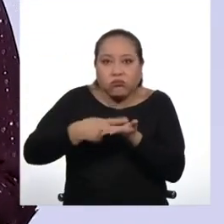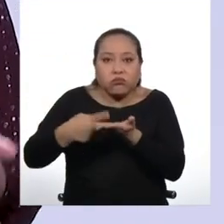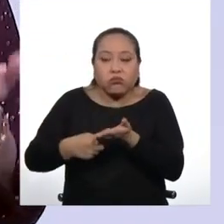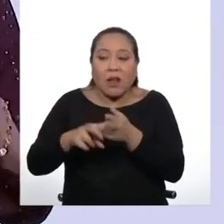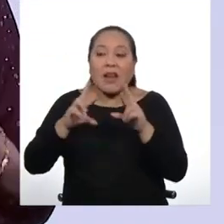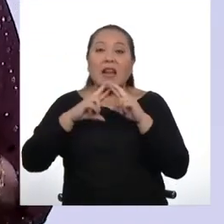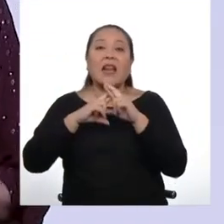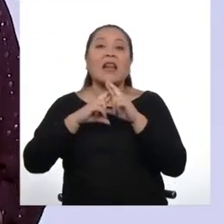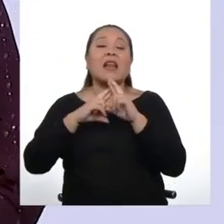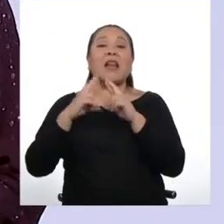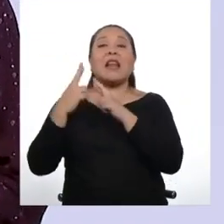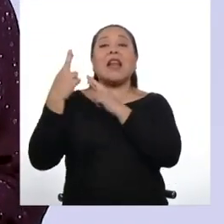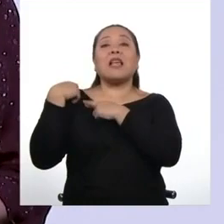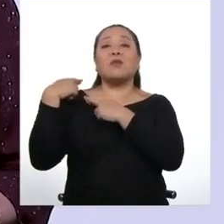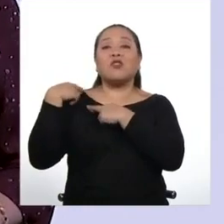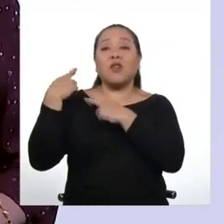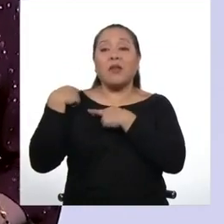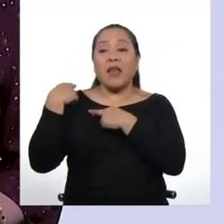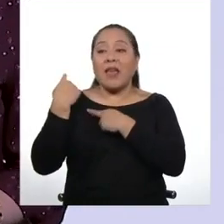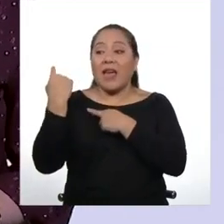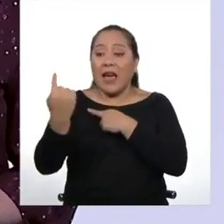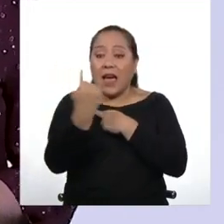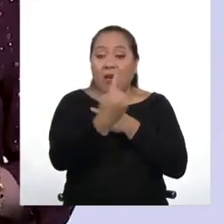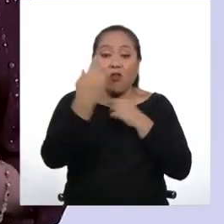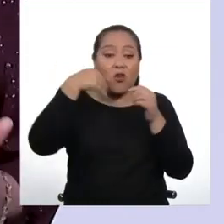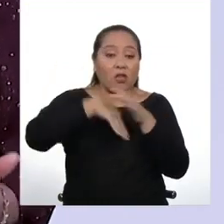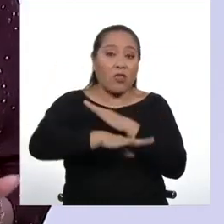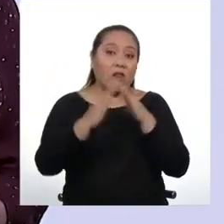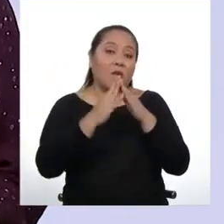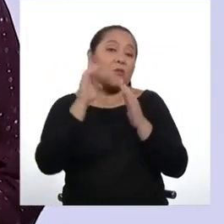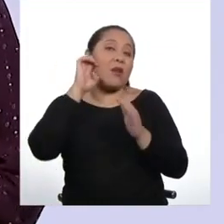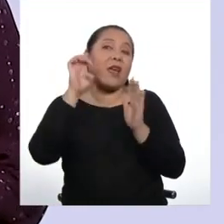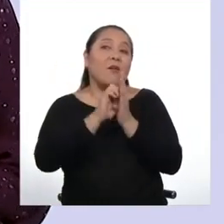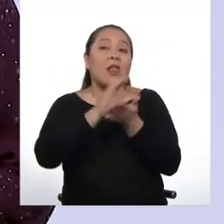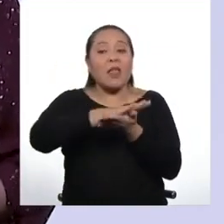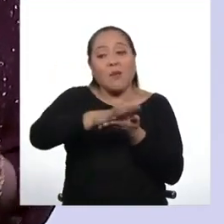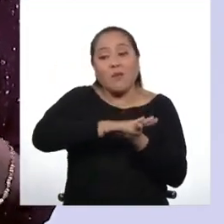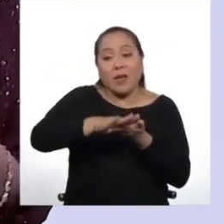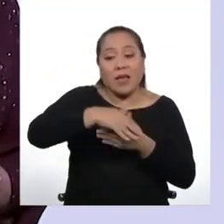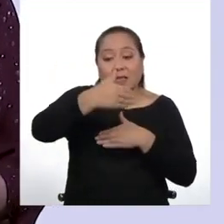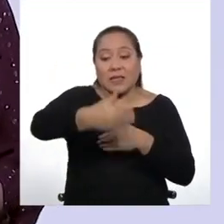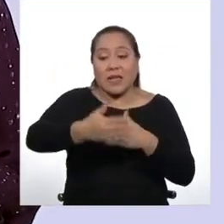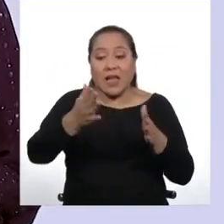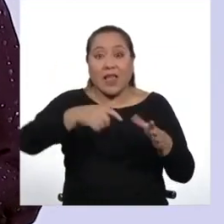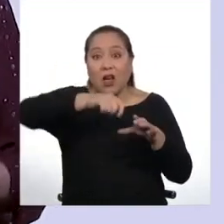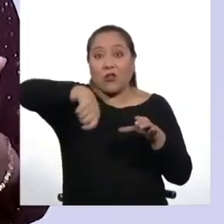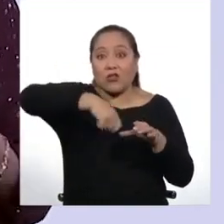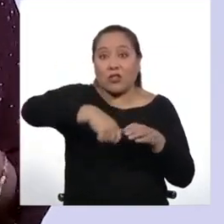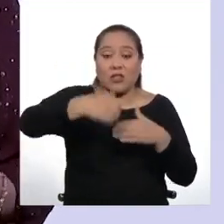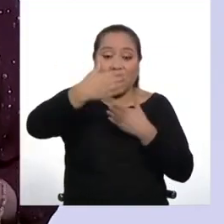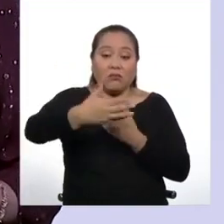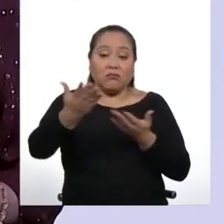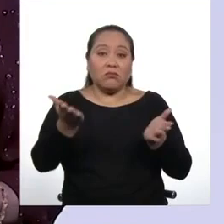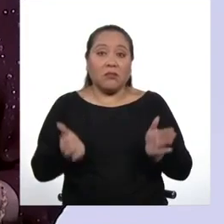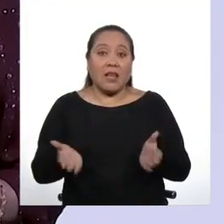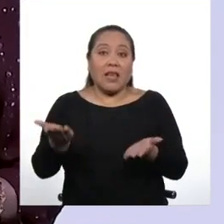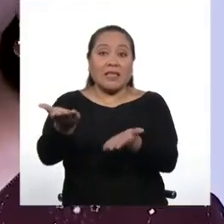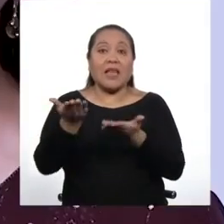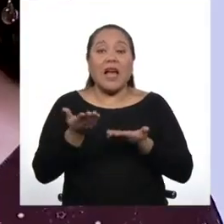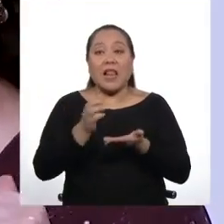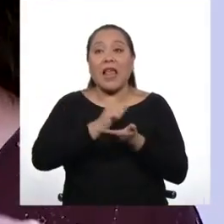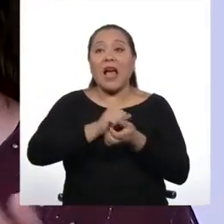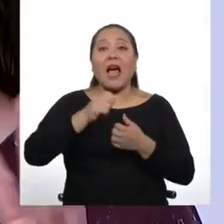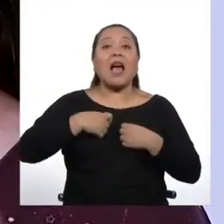deben asumir dentro del hogar. Por ejemplo, la limpieza de la cocina, de la sala, lavado de la